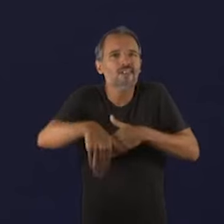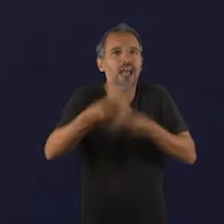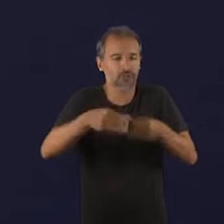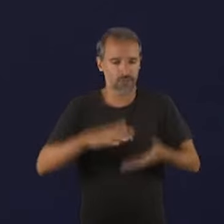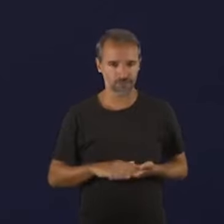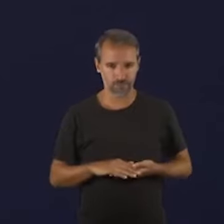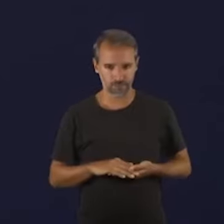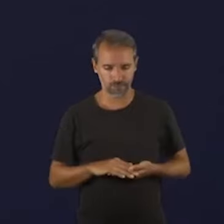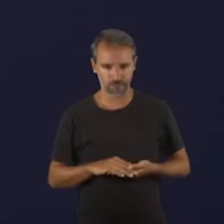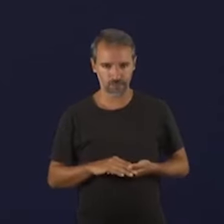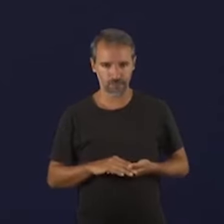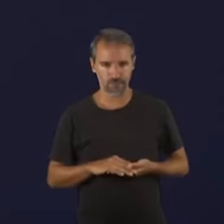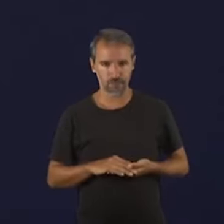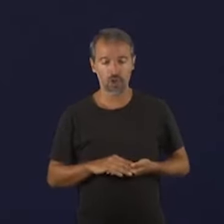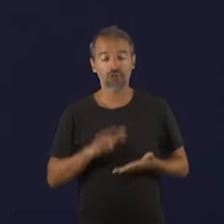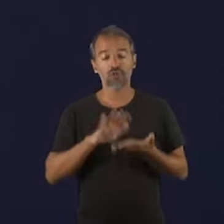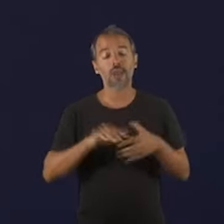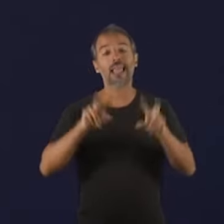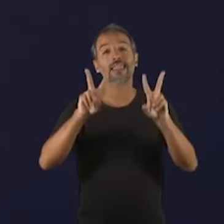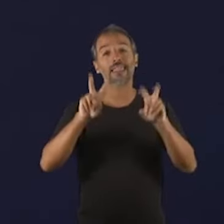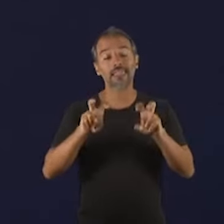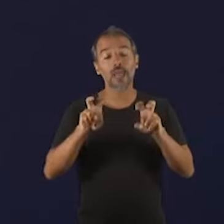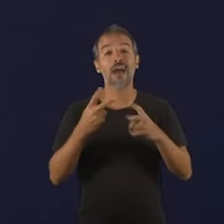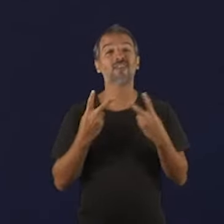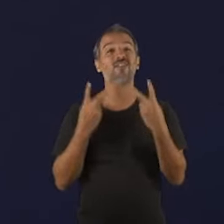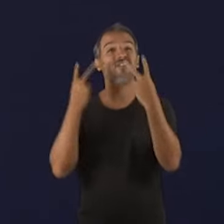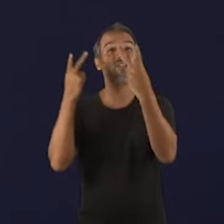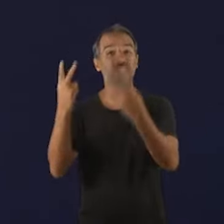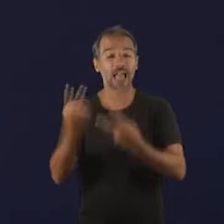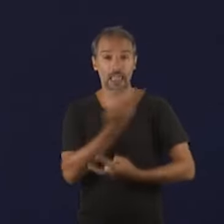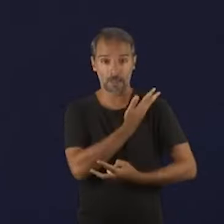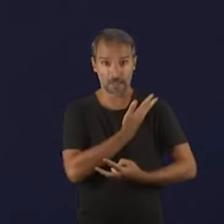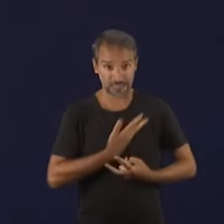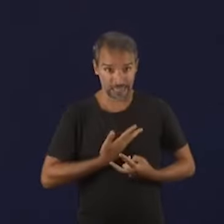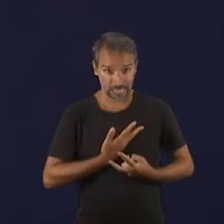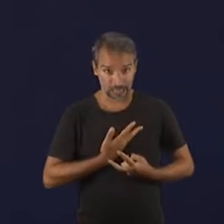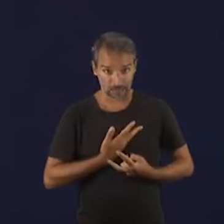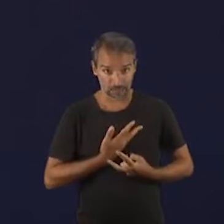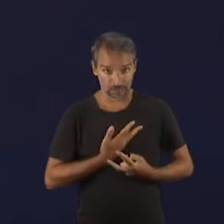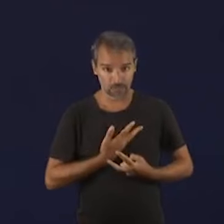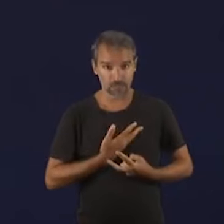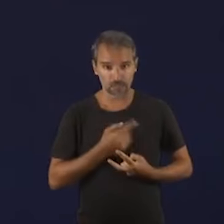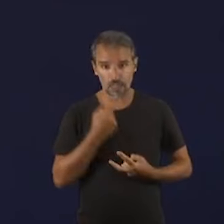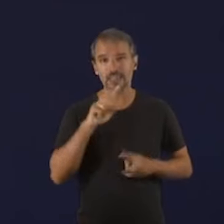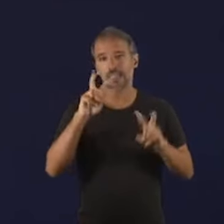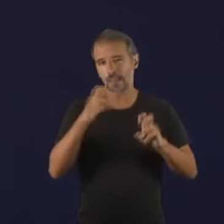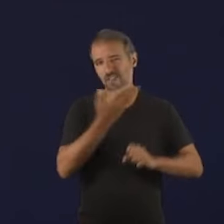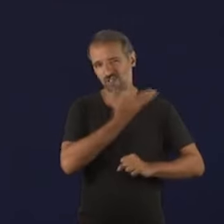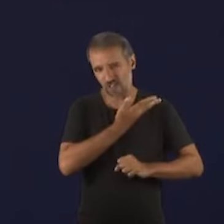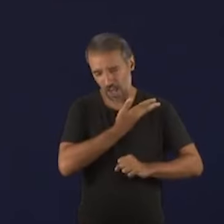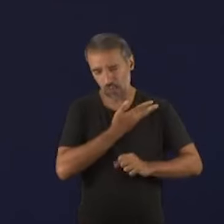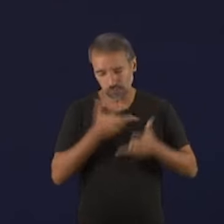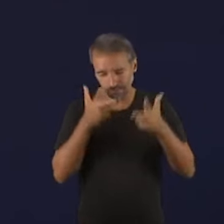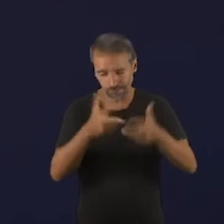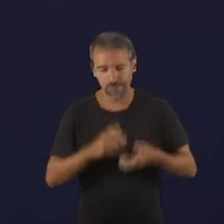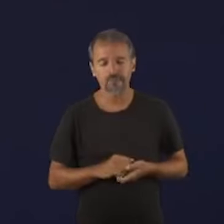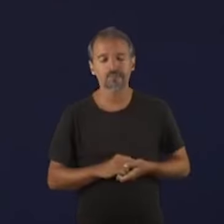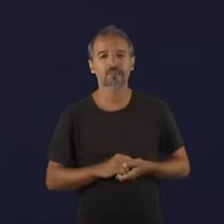respecto a los eh a los viajes del presidente me nombras los de febrero hablamos de los de febrero